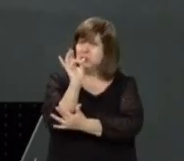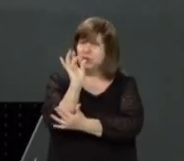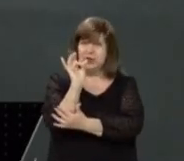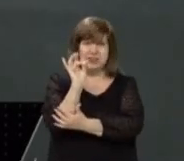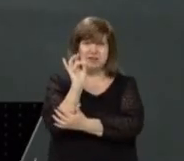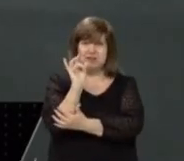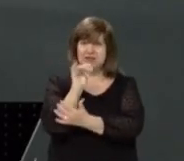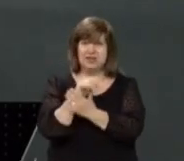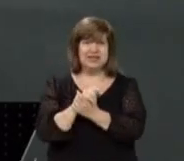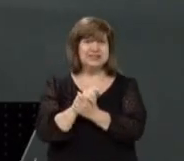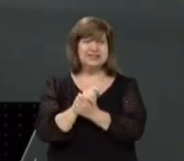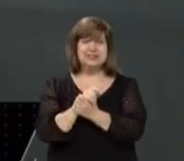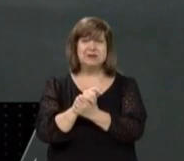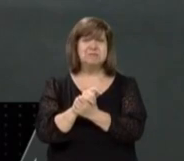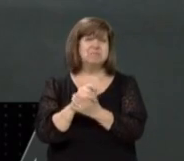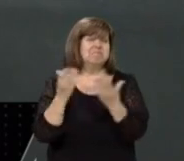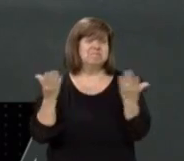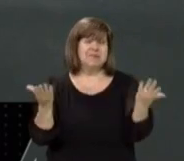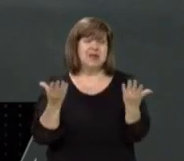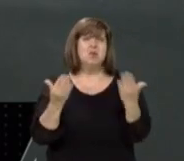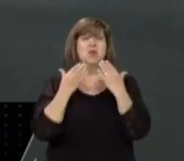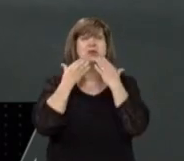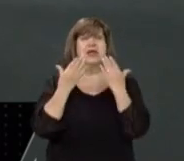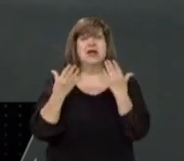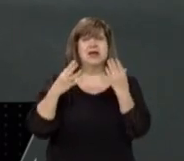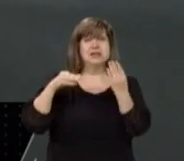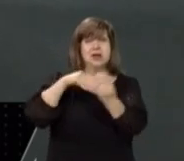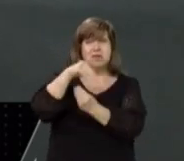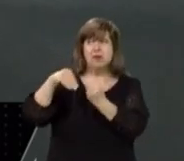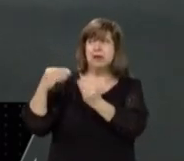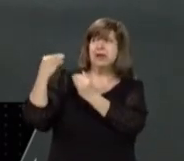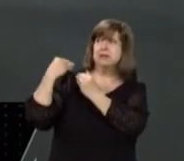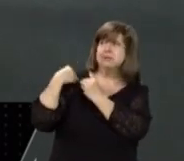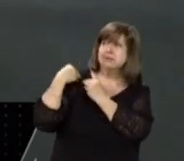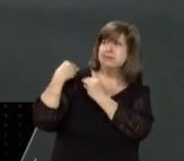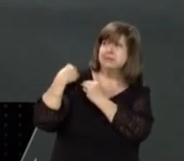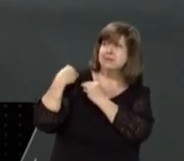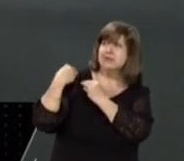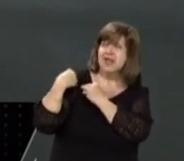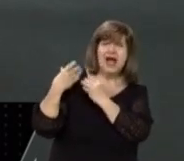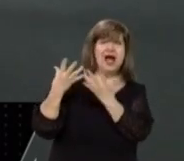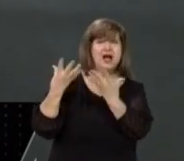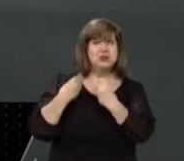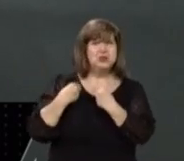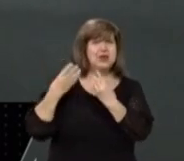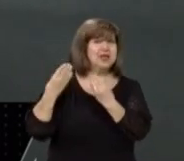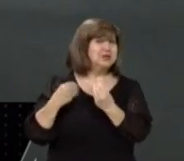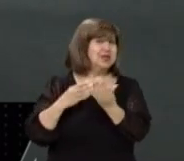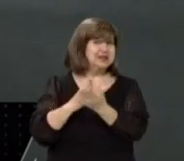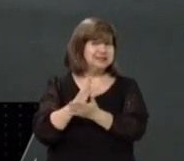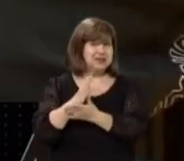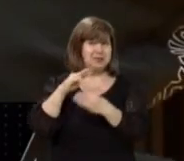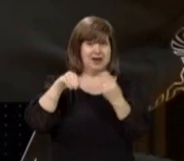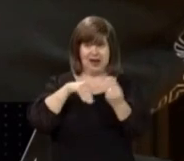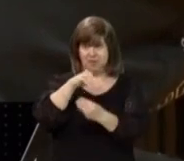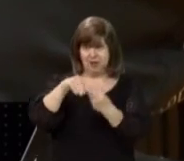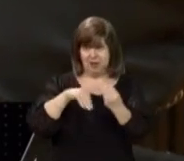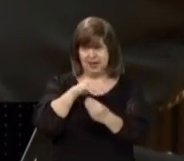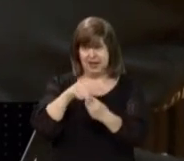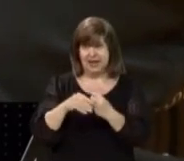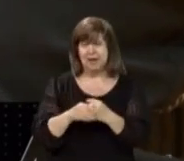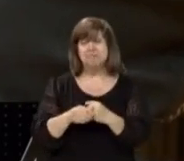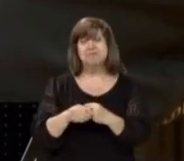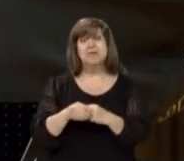lo pude hacer gracias a la ayuda de mi familia, porque siempre están ahí conmigo apoyándome. Uh-huh. Y también